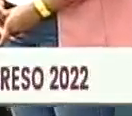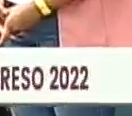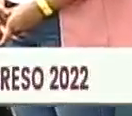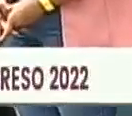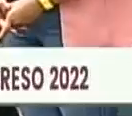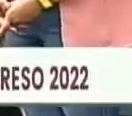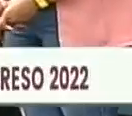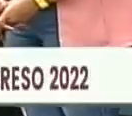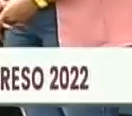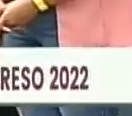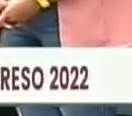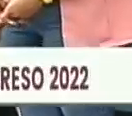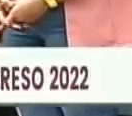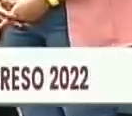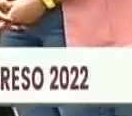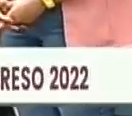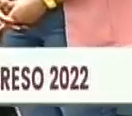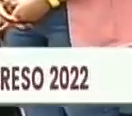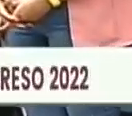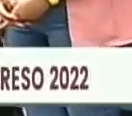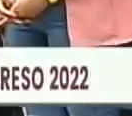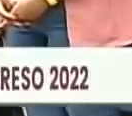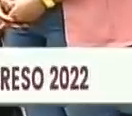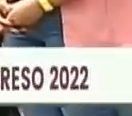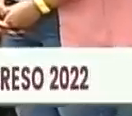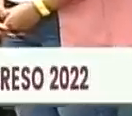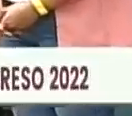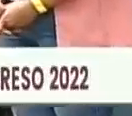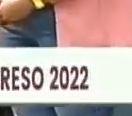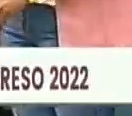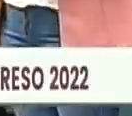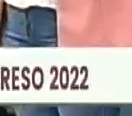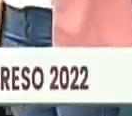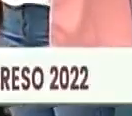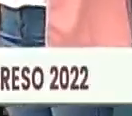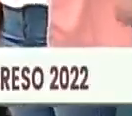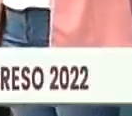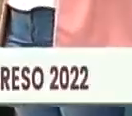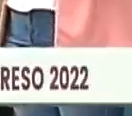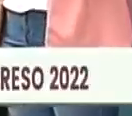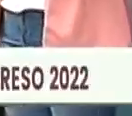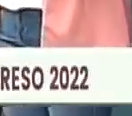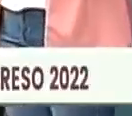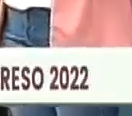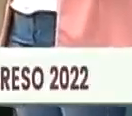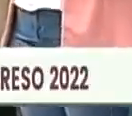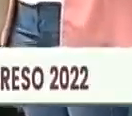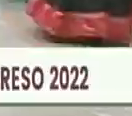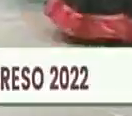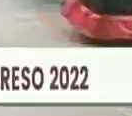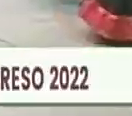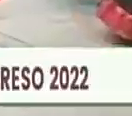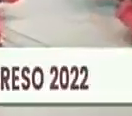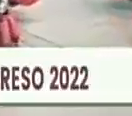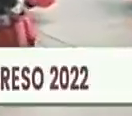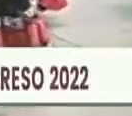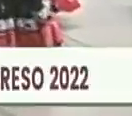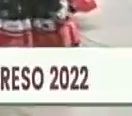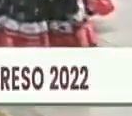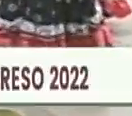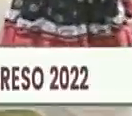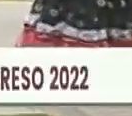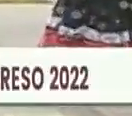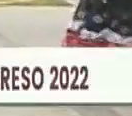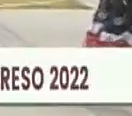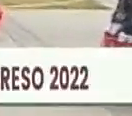es un movimiento de danza Juana la Avanzadora del Ministerio del Poder Popular de Educación. Unos trajes